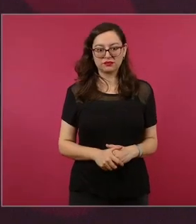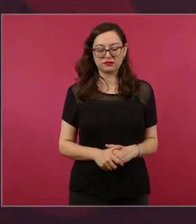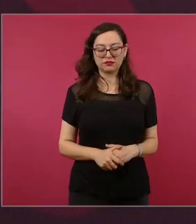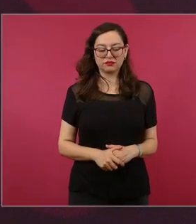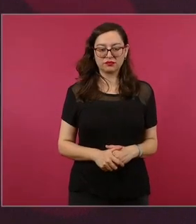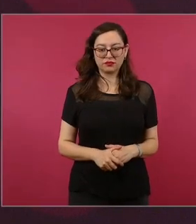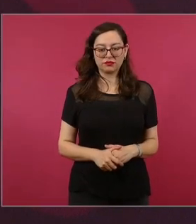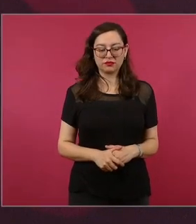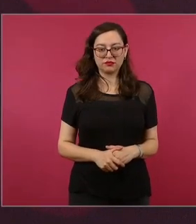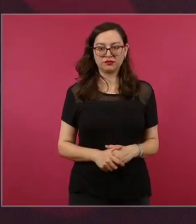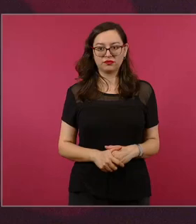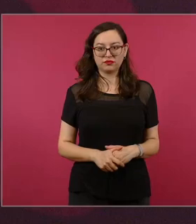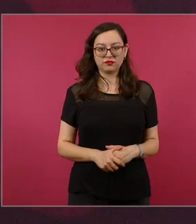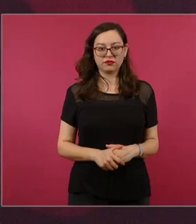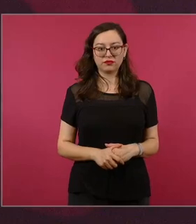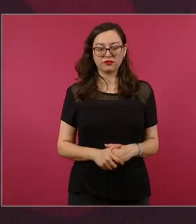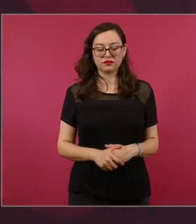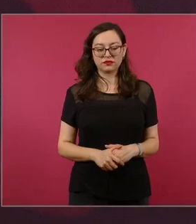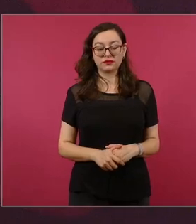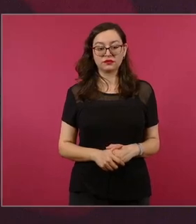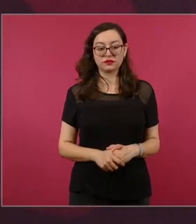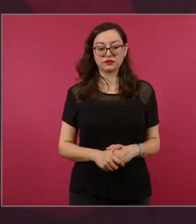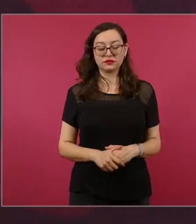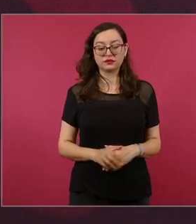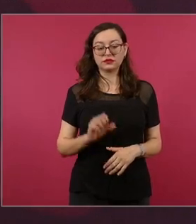Estaba de presidente de la Corte